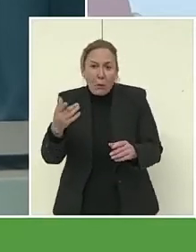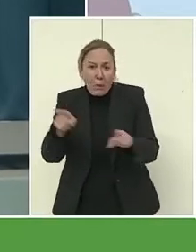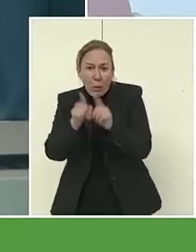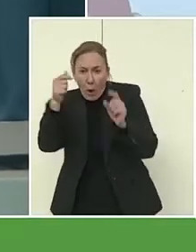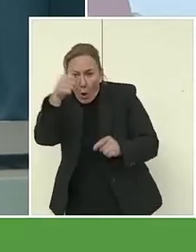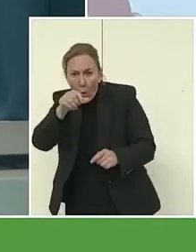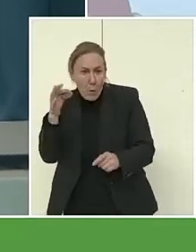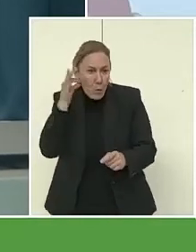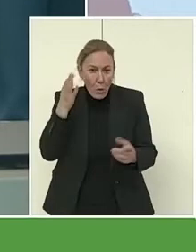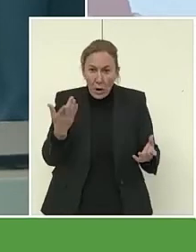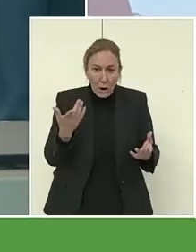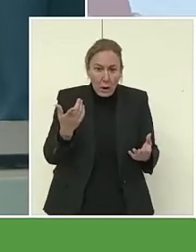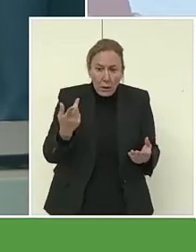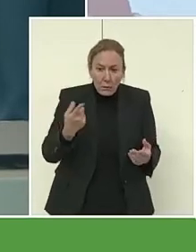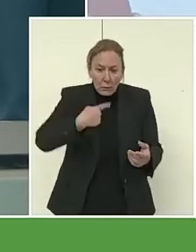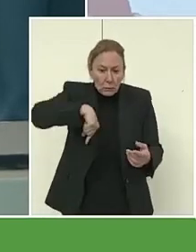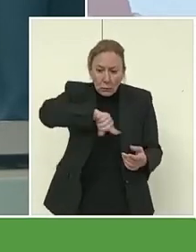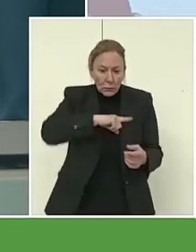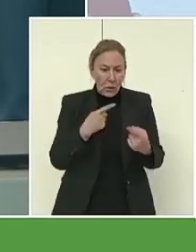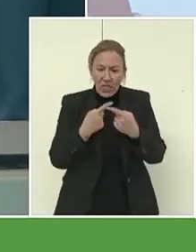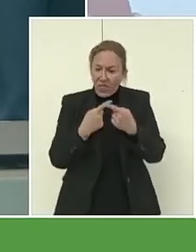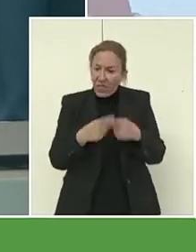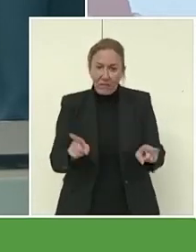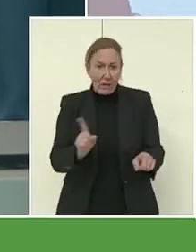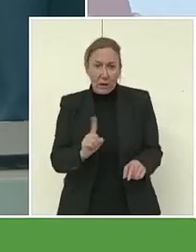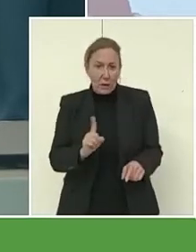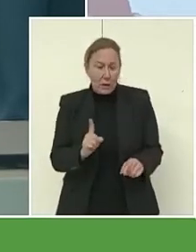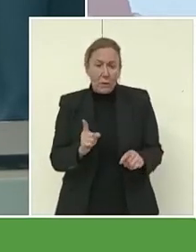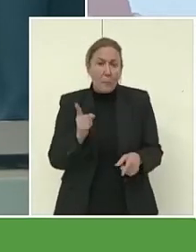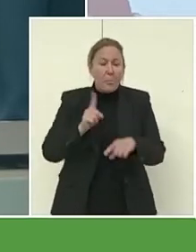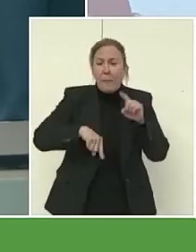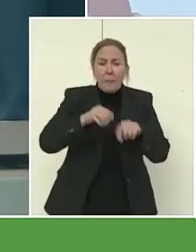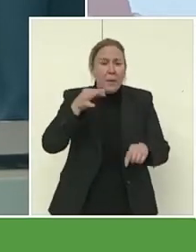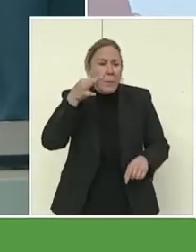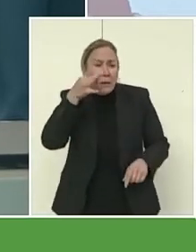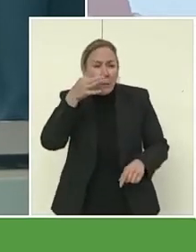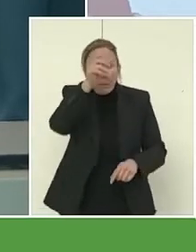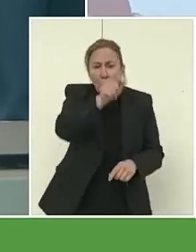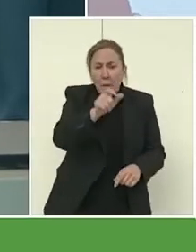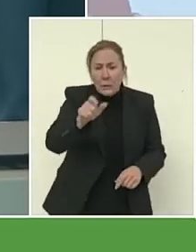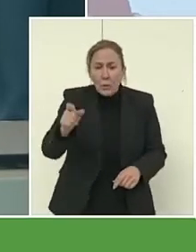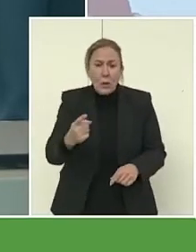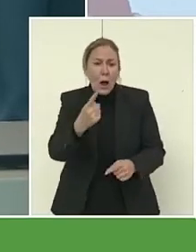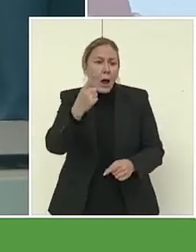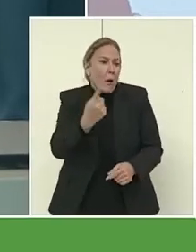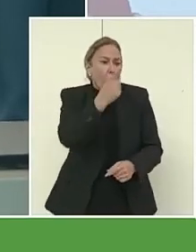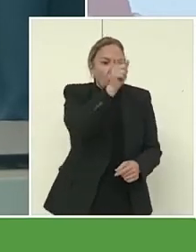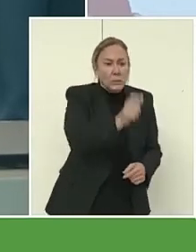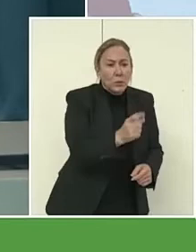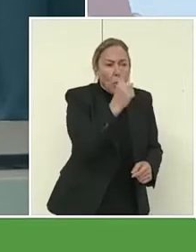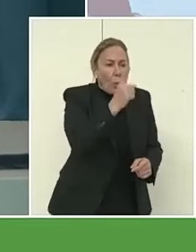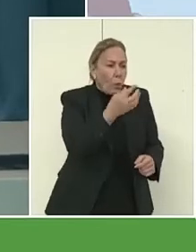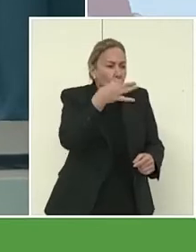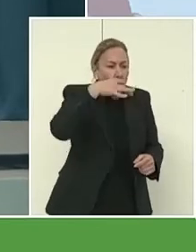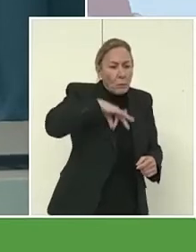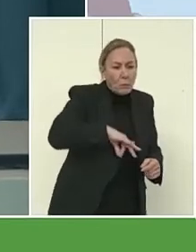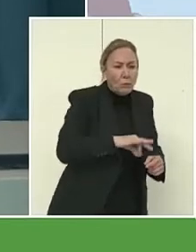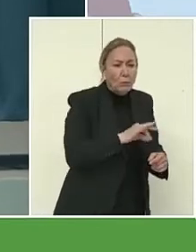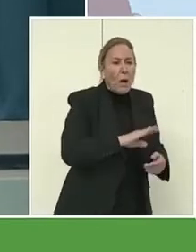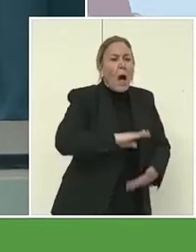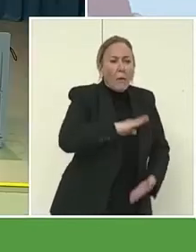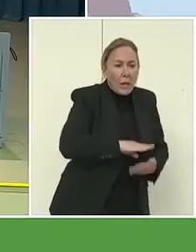diferentes. Tenemos o no tenemos más capacidades o más habilidades para determinadas profesiones como los hombres, exactamente igual. ¿Alguna